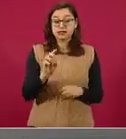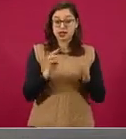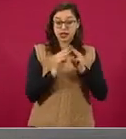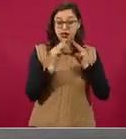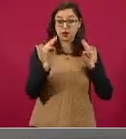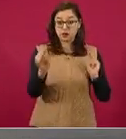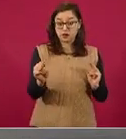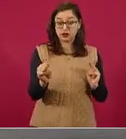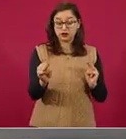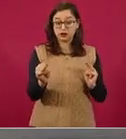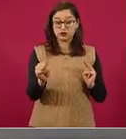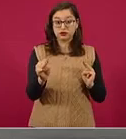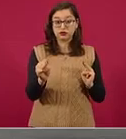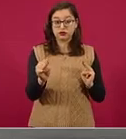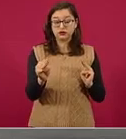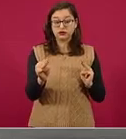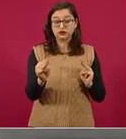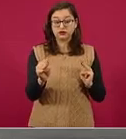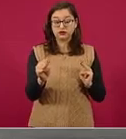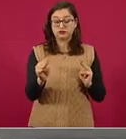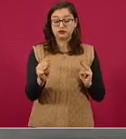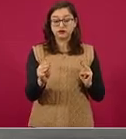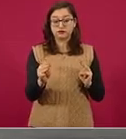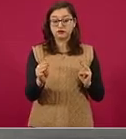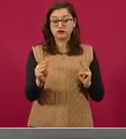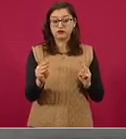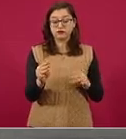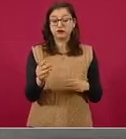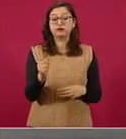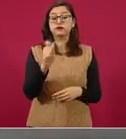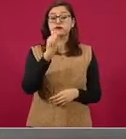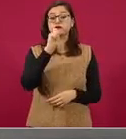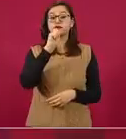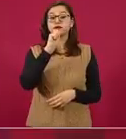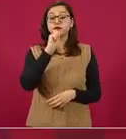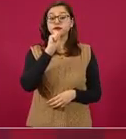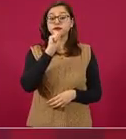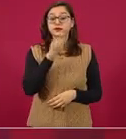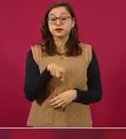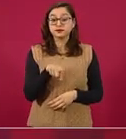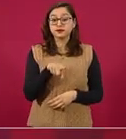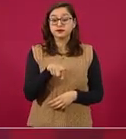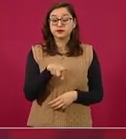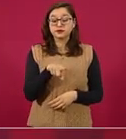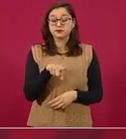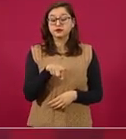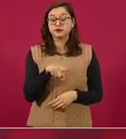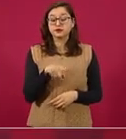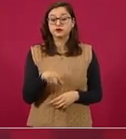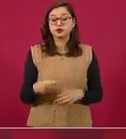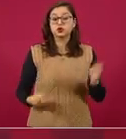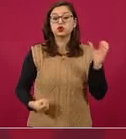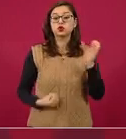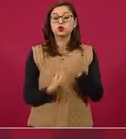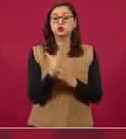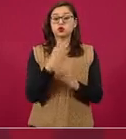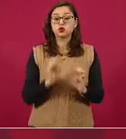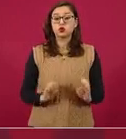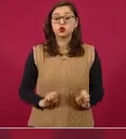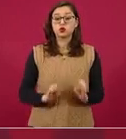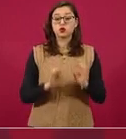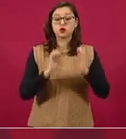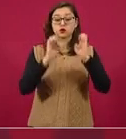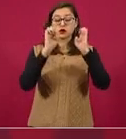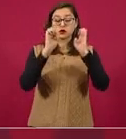segundo piso, y nuevas instalaciones en